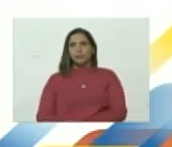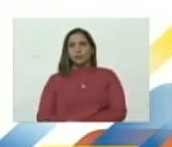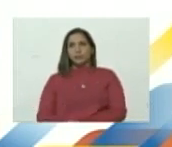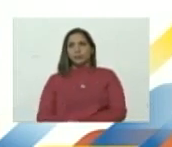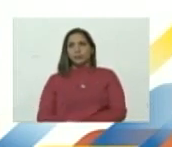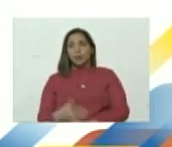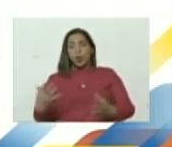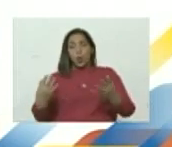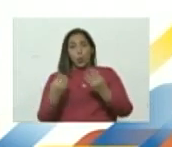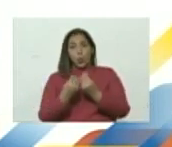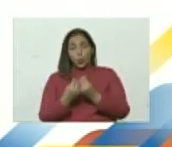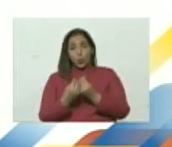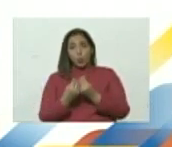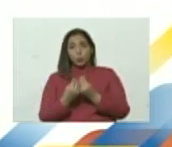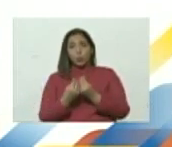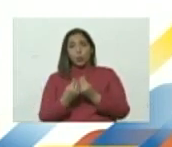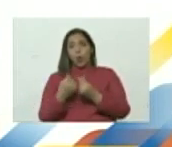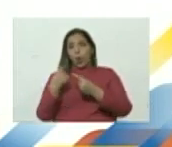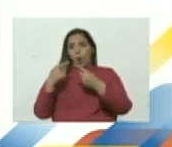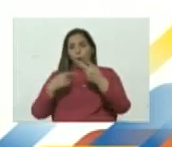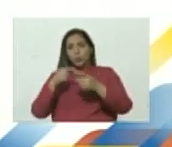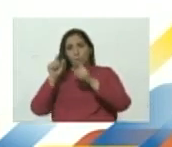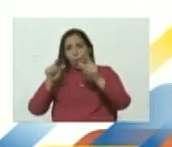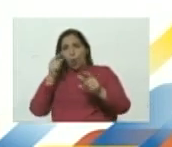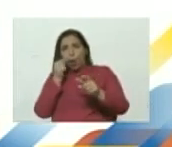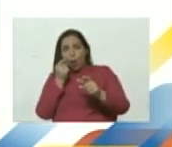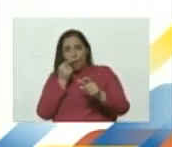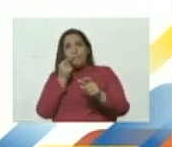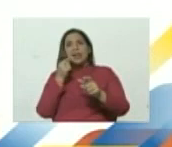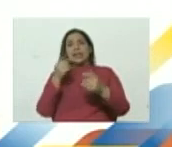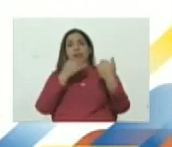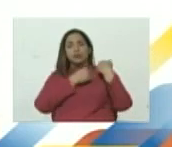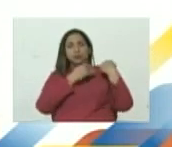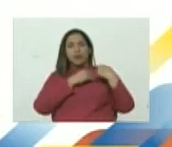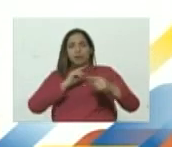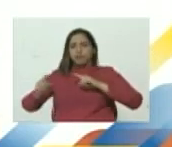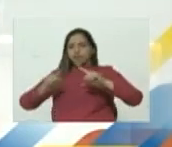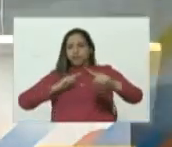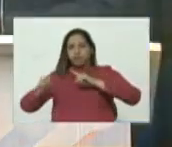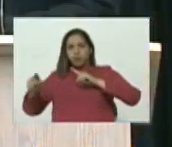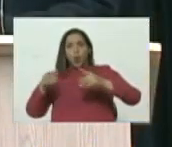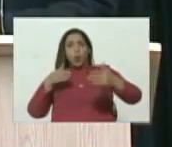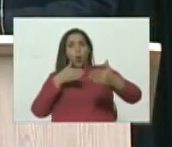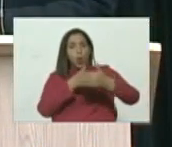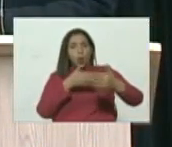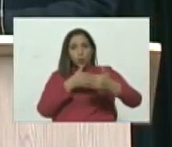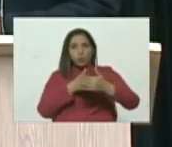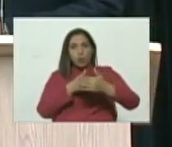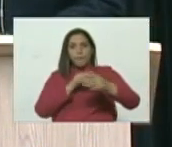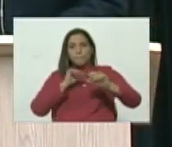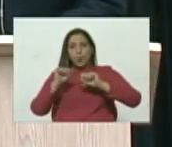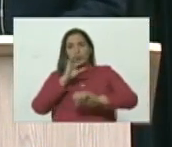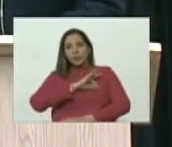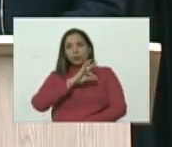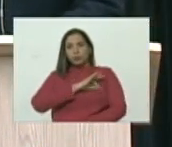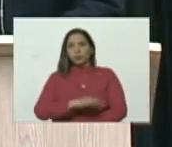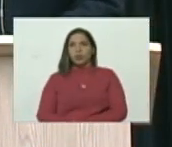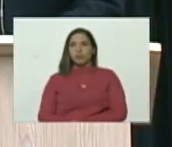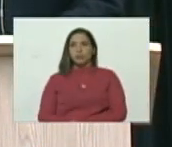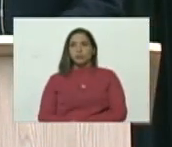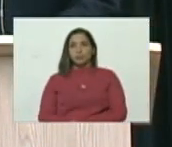junto con alias Cheo, alias Camilo, era responsable de acciones contra los movimientos sociales.